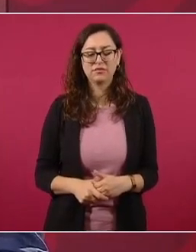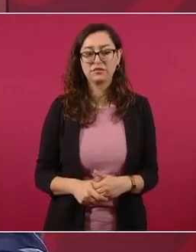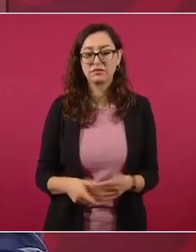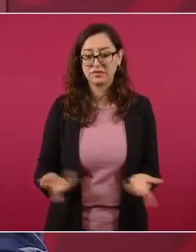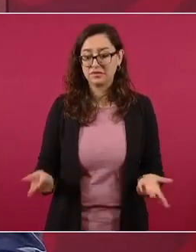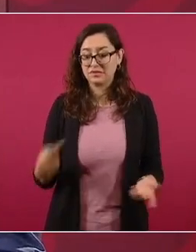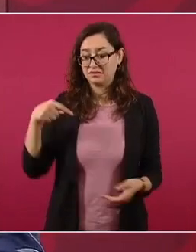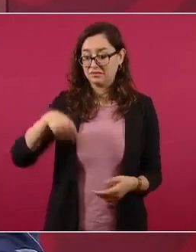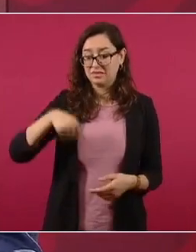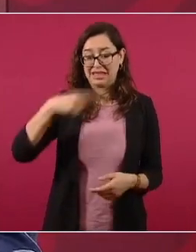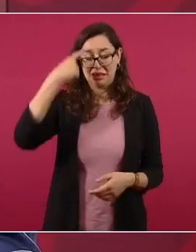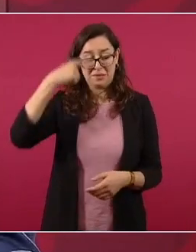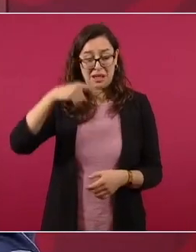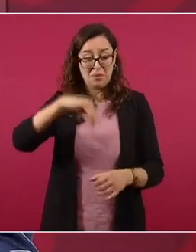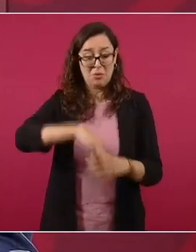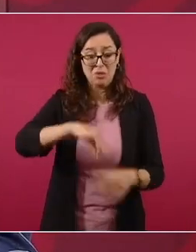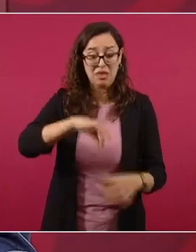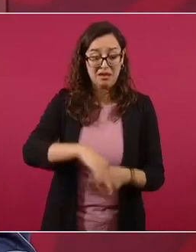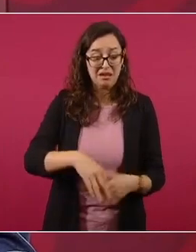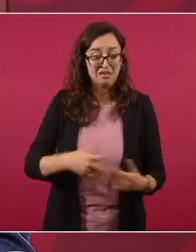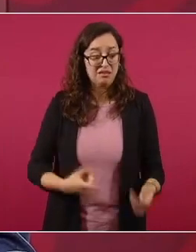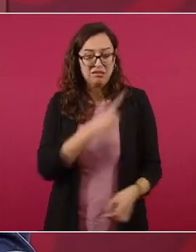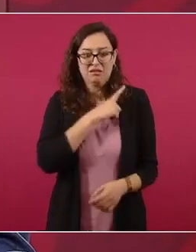emitir un voto